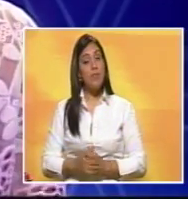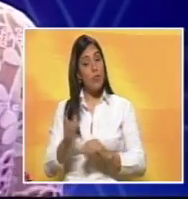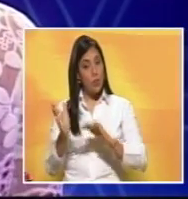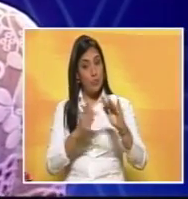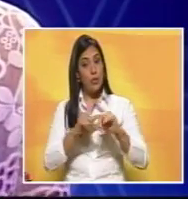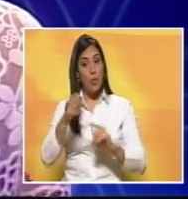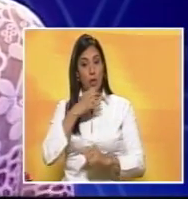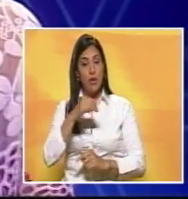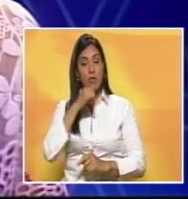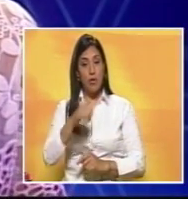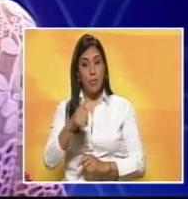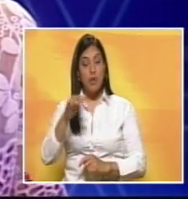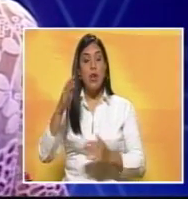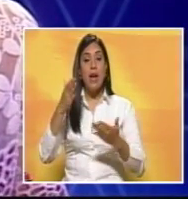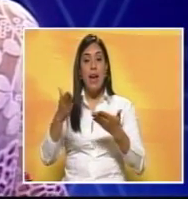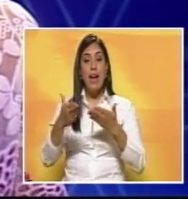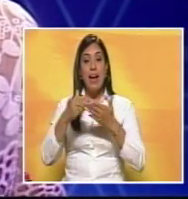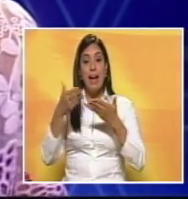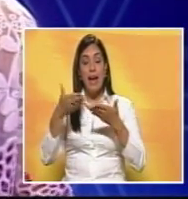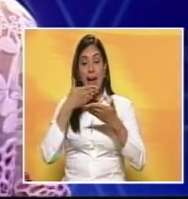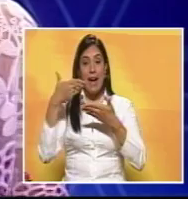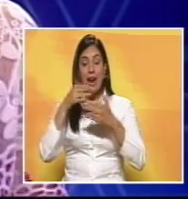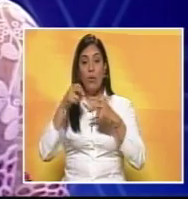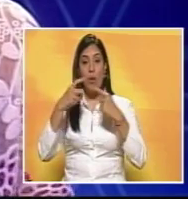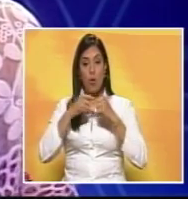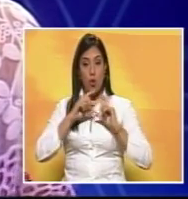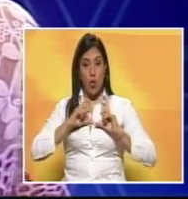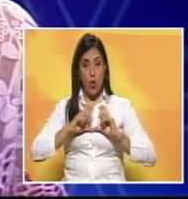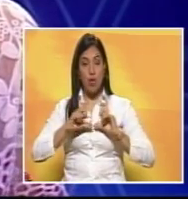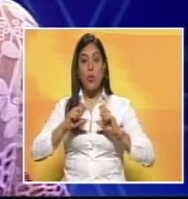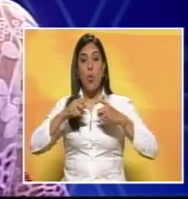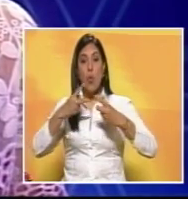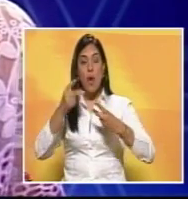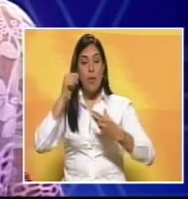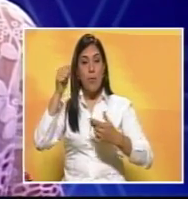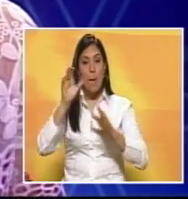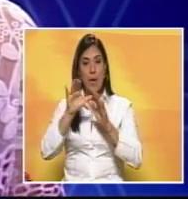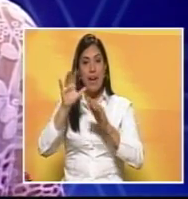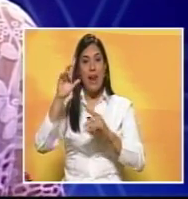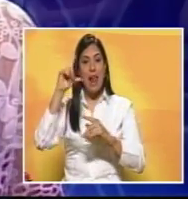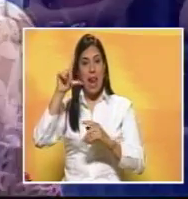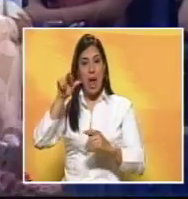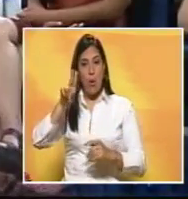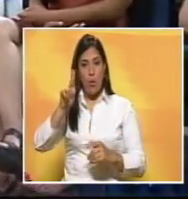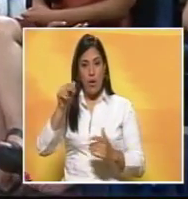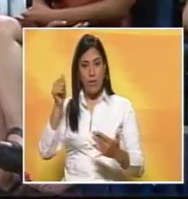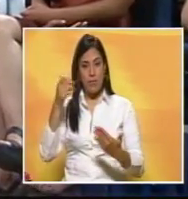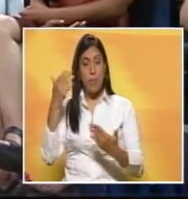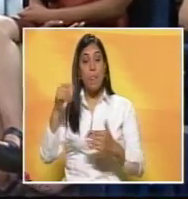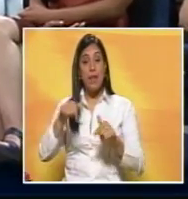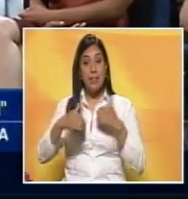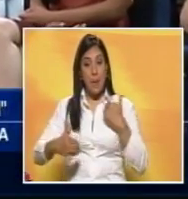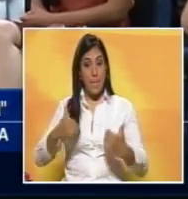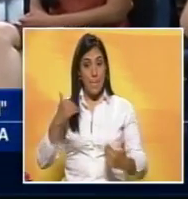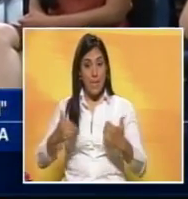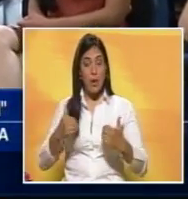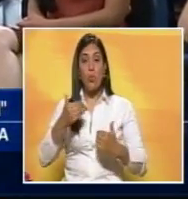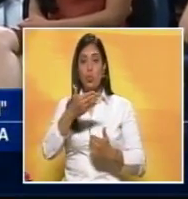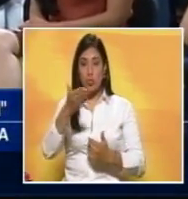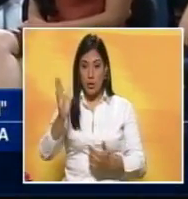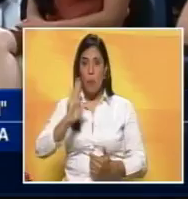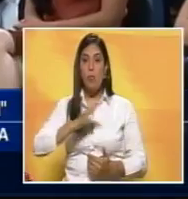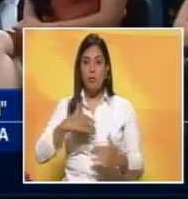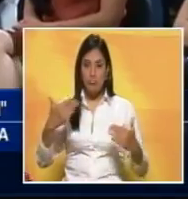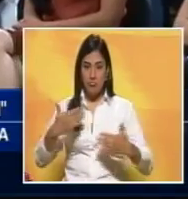Seguimos con buenas noticias. Cartas del Corazón inicia su nueva temporada con la animación de María Ángel Ruiz y Laura Vieira. Desde este miércoles usted